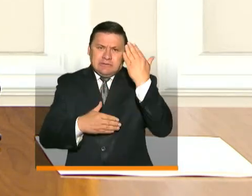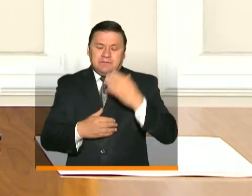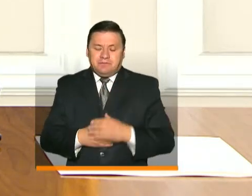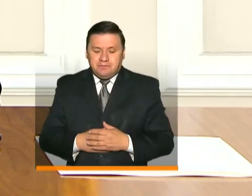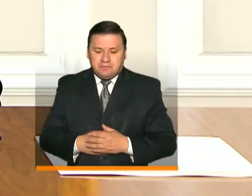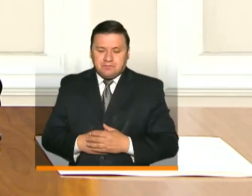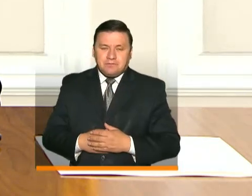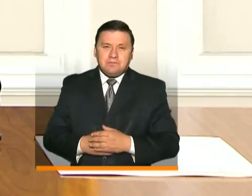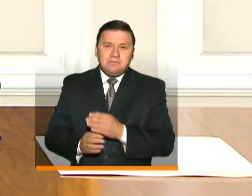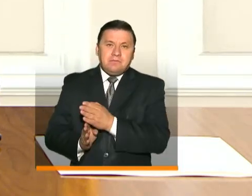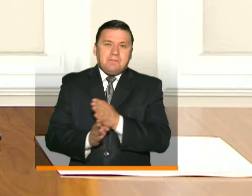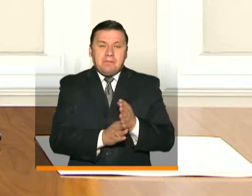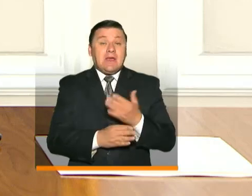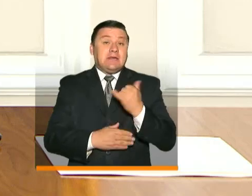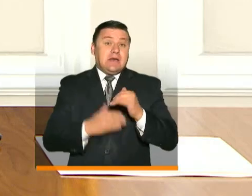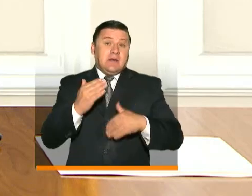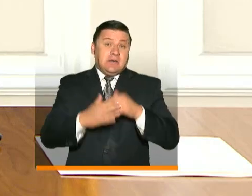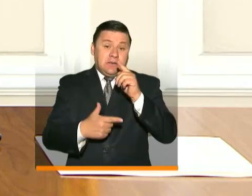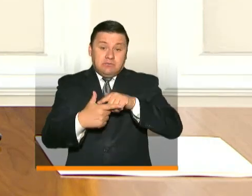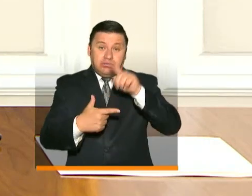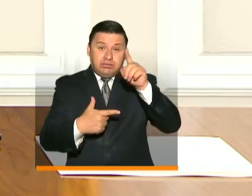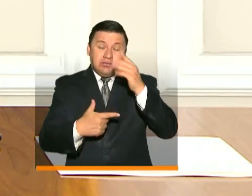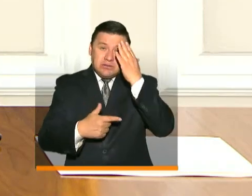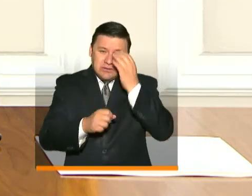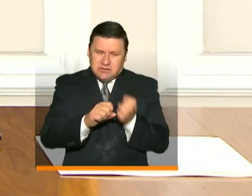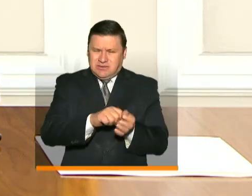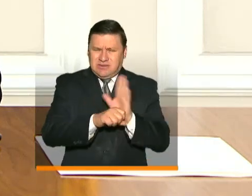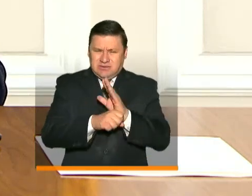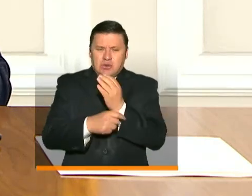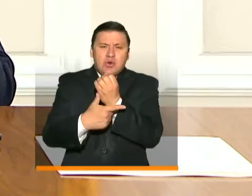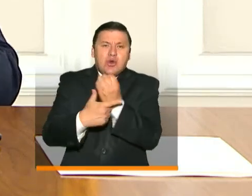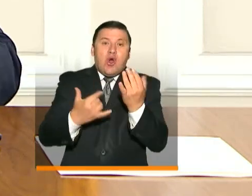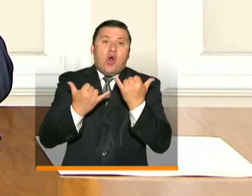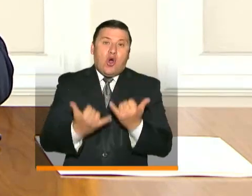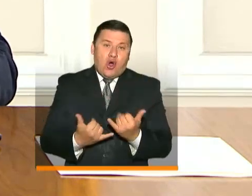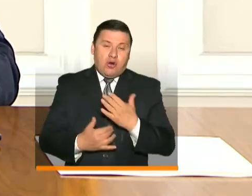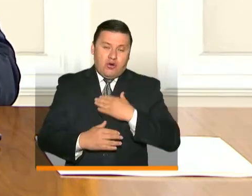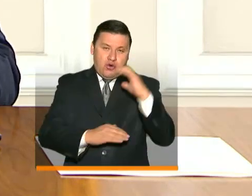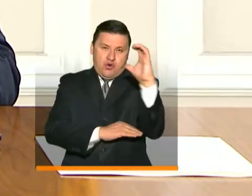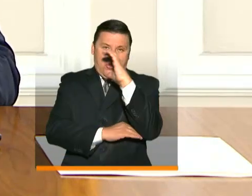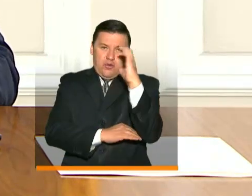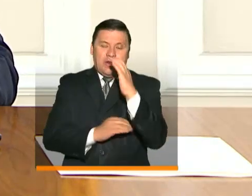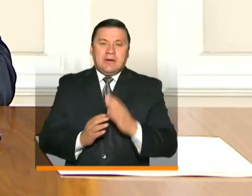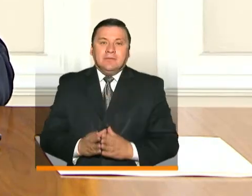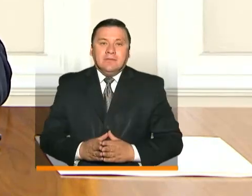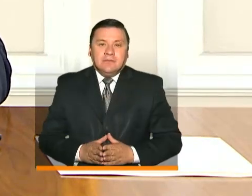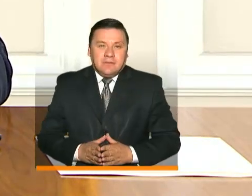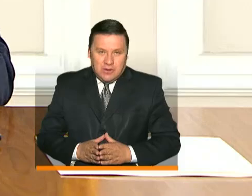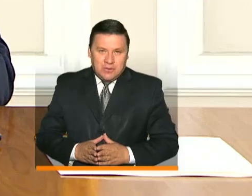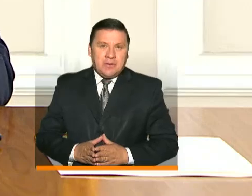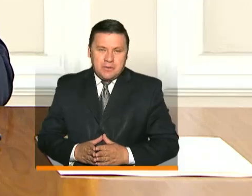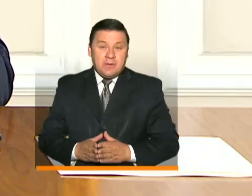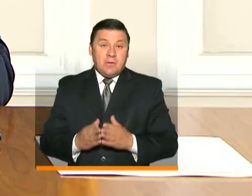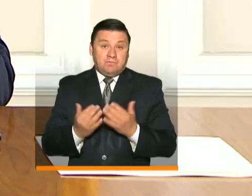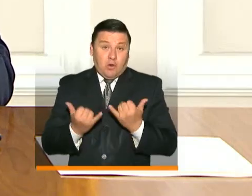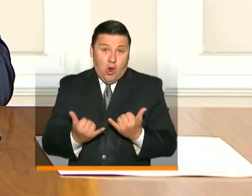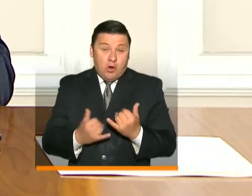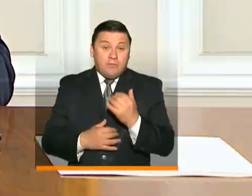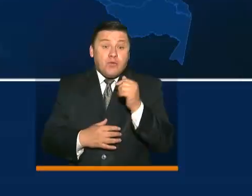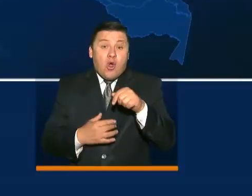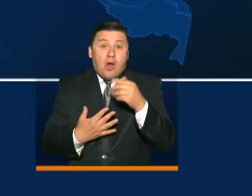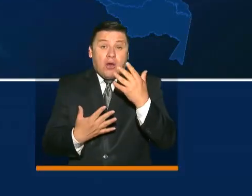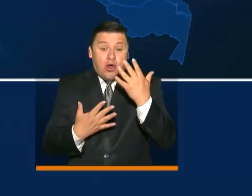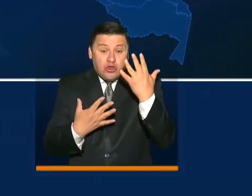este espacio haciendo un balance de las cifras del COVID-19 hoy en nuestro país. Hoy se adelantaron